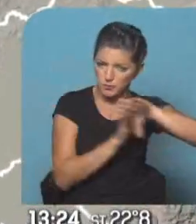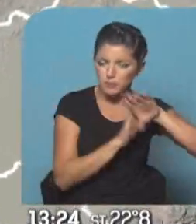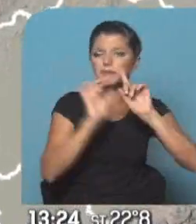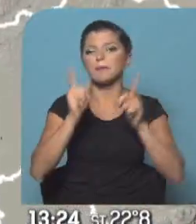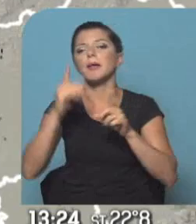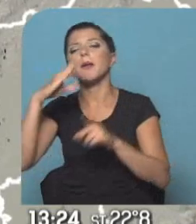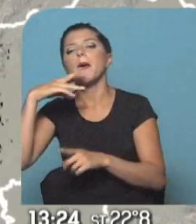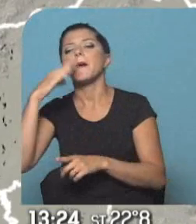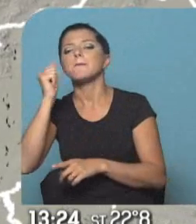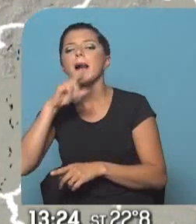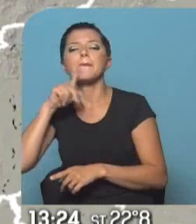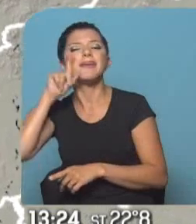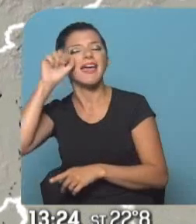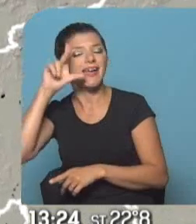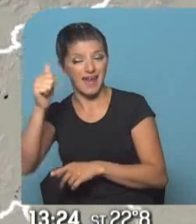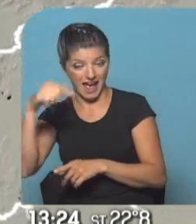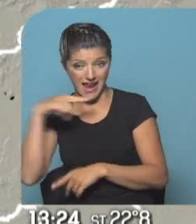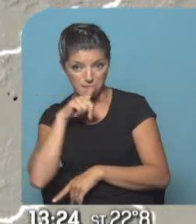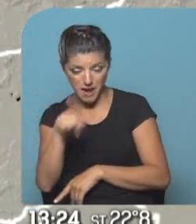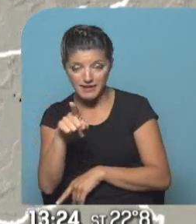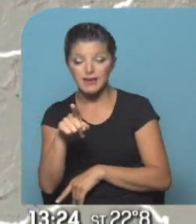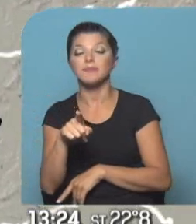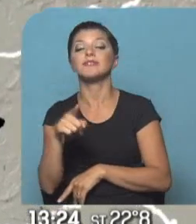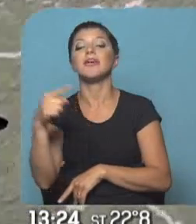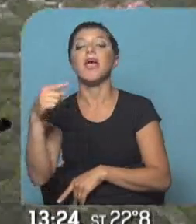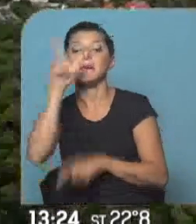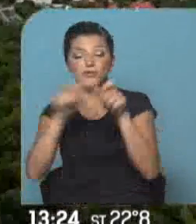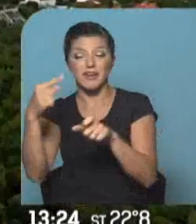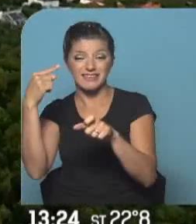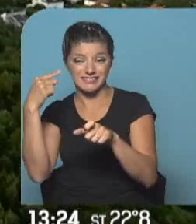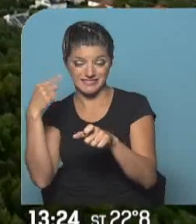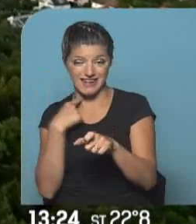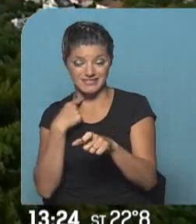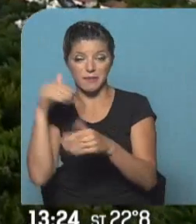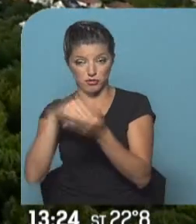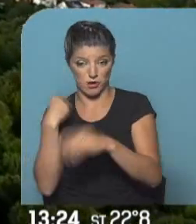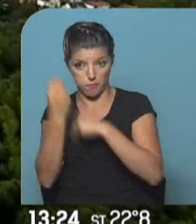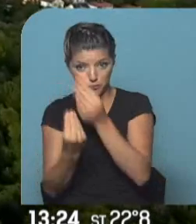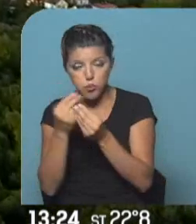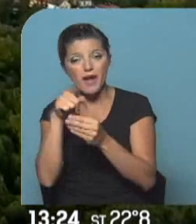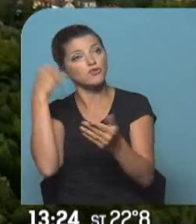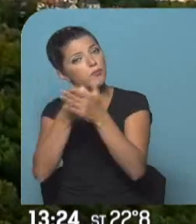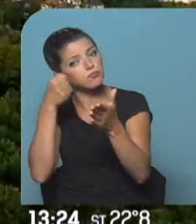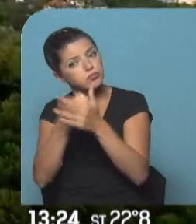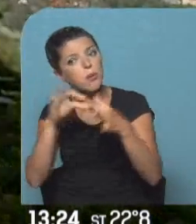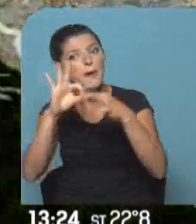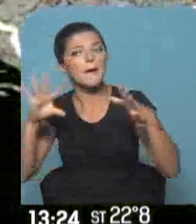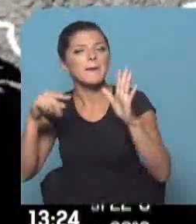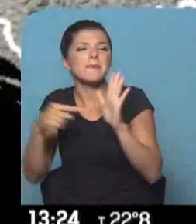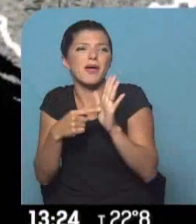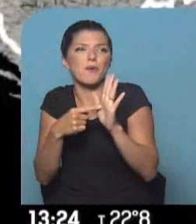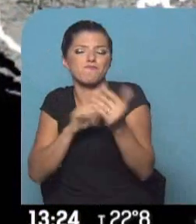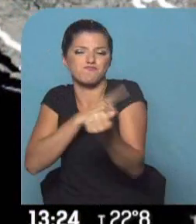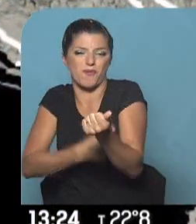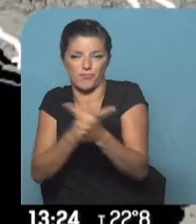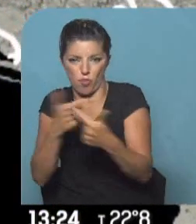los estados federados de Alemania, con sus casi 13 millones de habitantes, entre los que germina un movimiento separatista, aunque de escasa incidencia. En Italia,